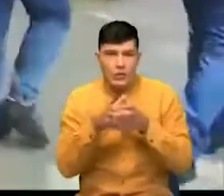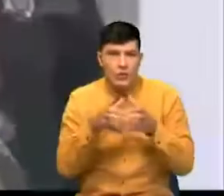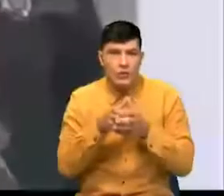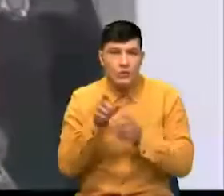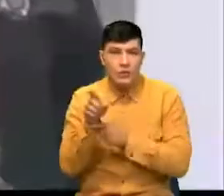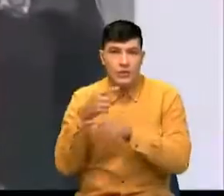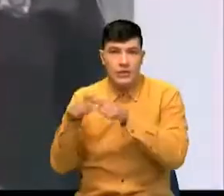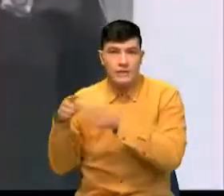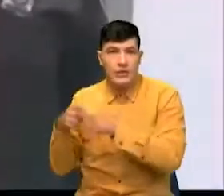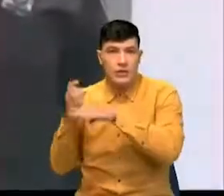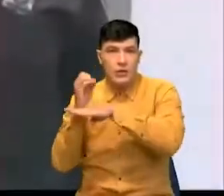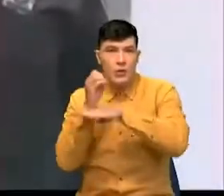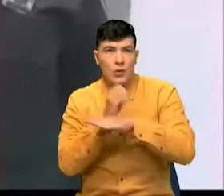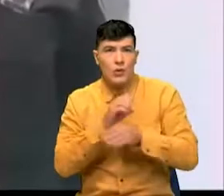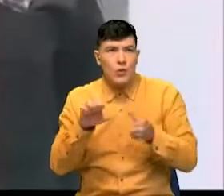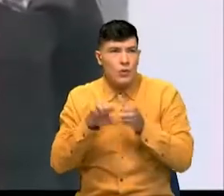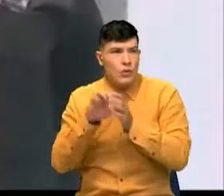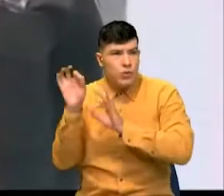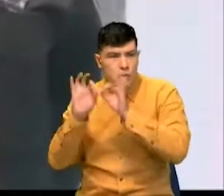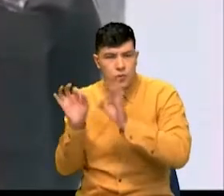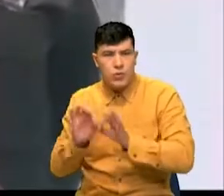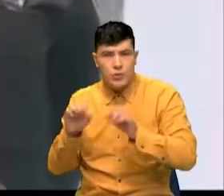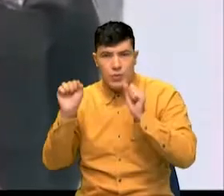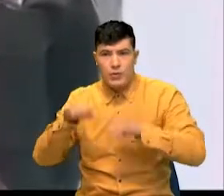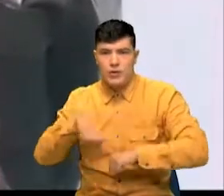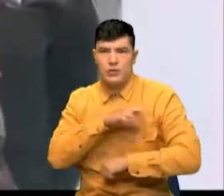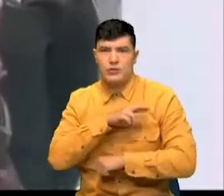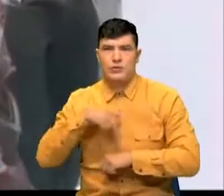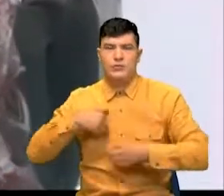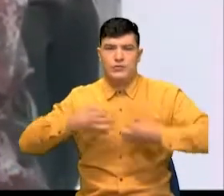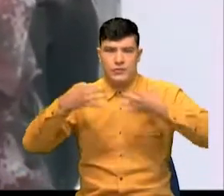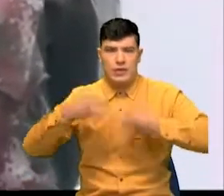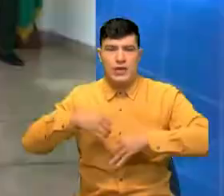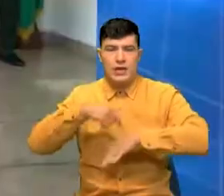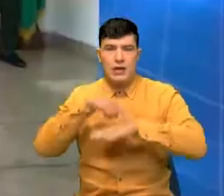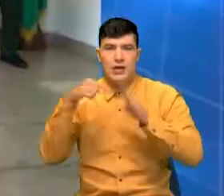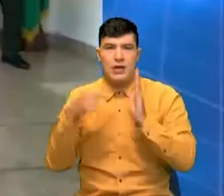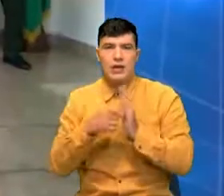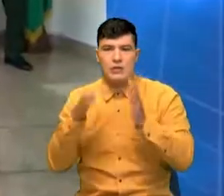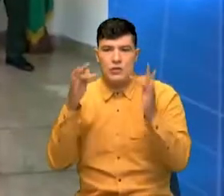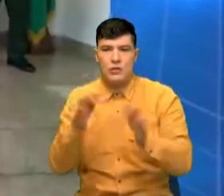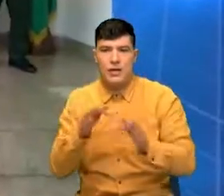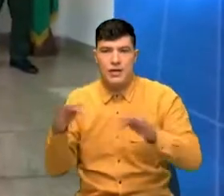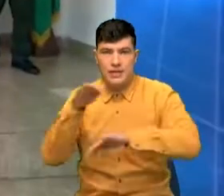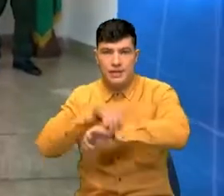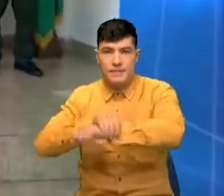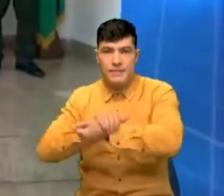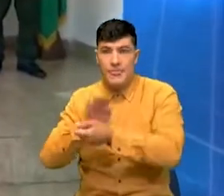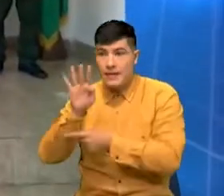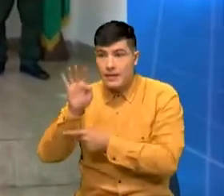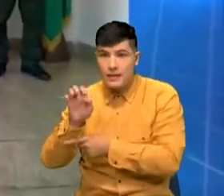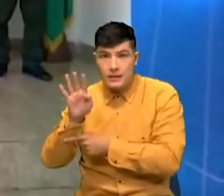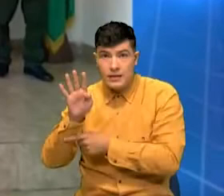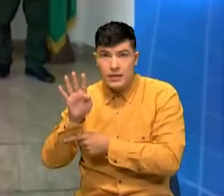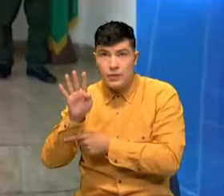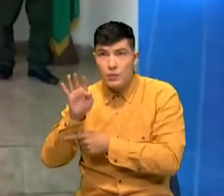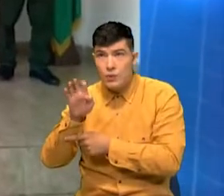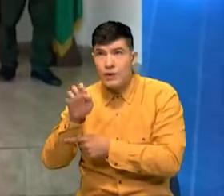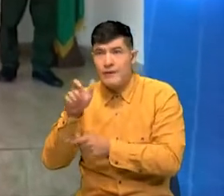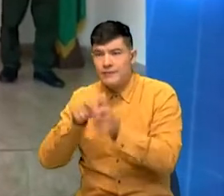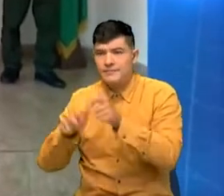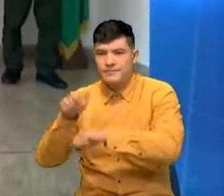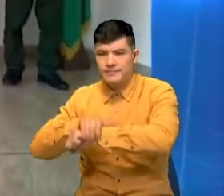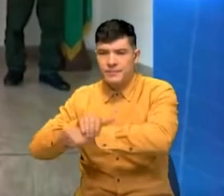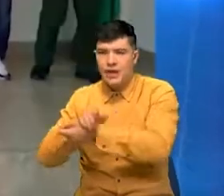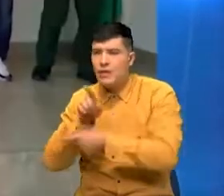coayudaron para poder nosotros llevar a feliz término la captura de estos 9 integrantes. Las capturas se presentaron alternamente en Bucaramanga,